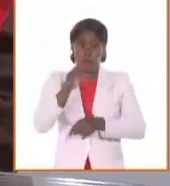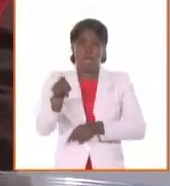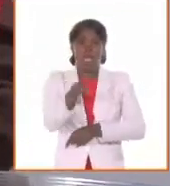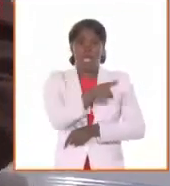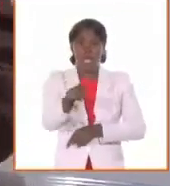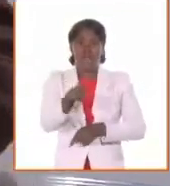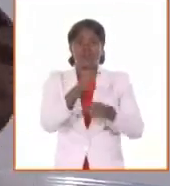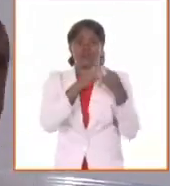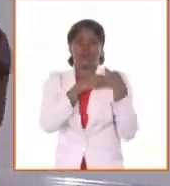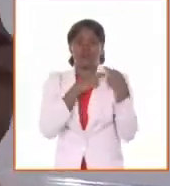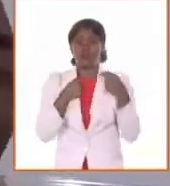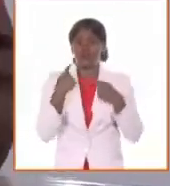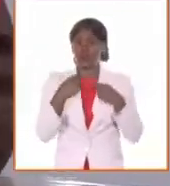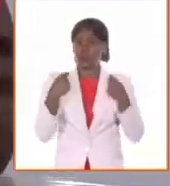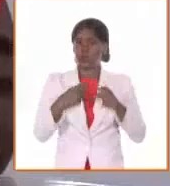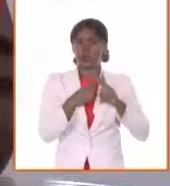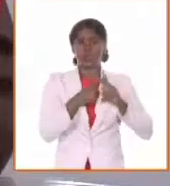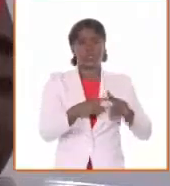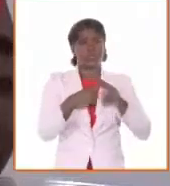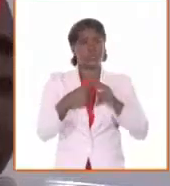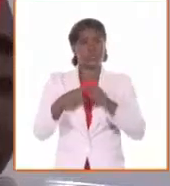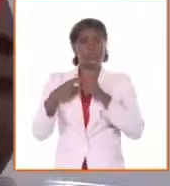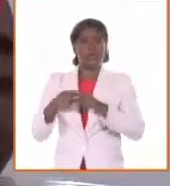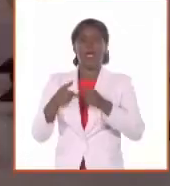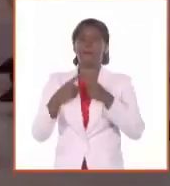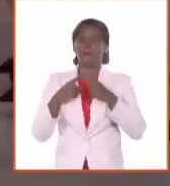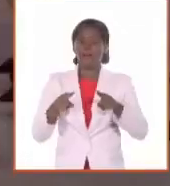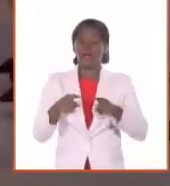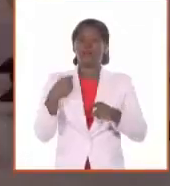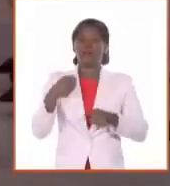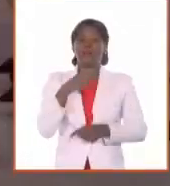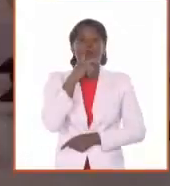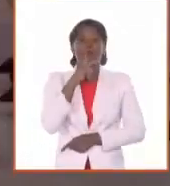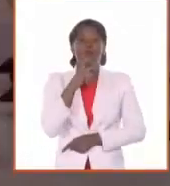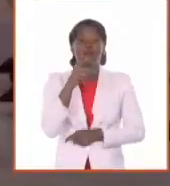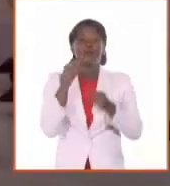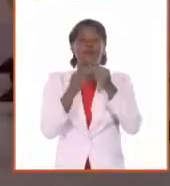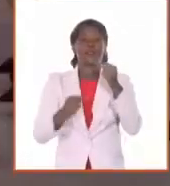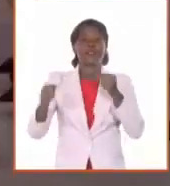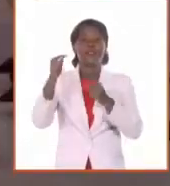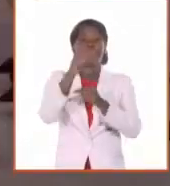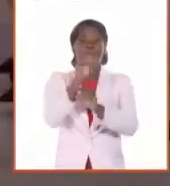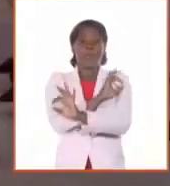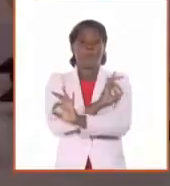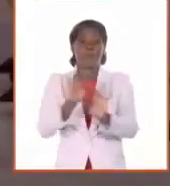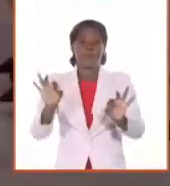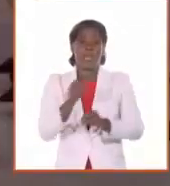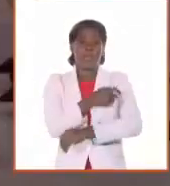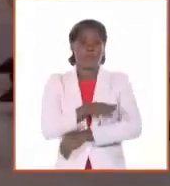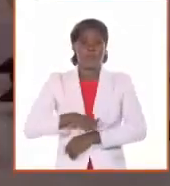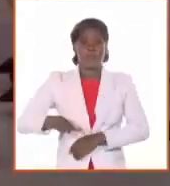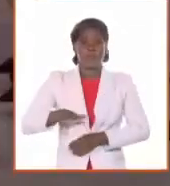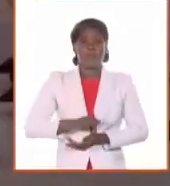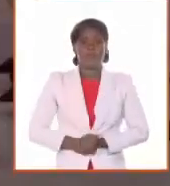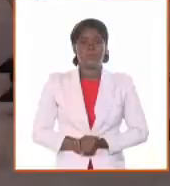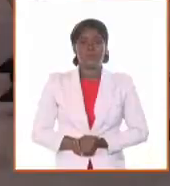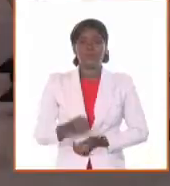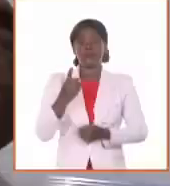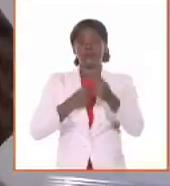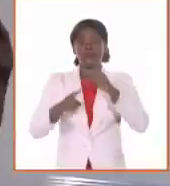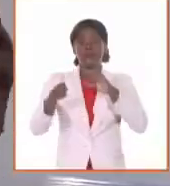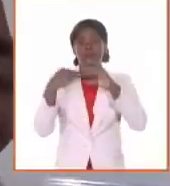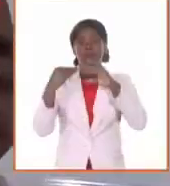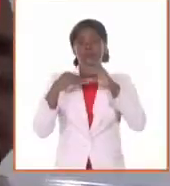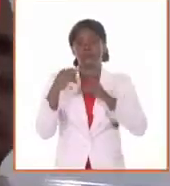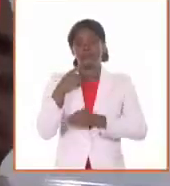enfrentar y que tenemos con respecto a a la población hay algunas cuestiones que se han planteado ahí que yo creo que son importantes aclarar